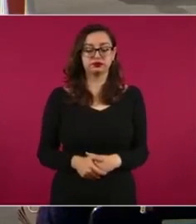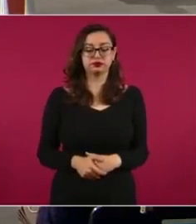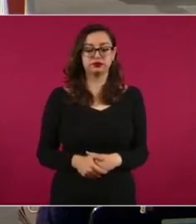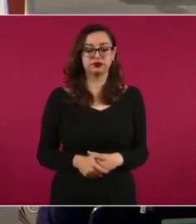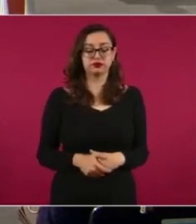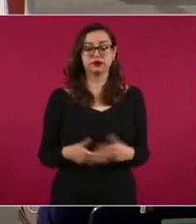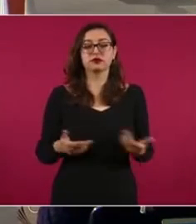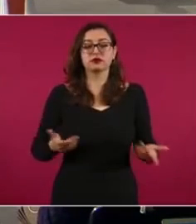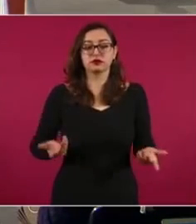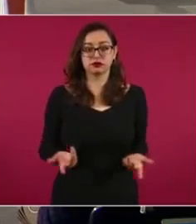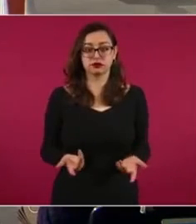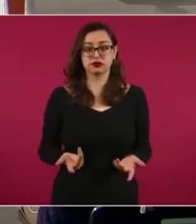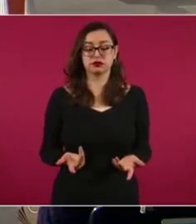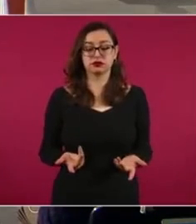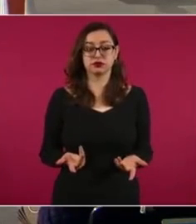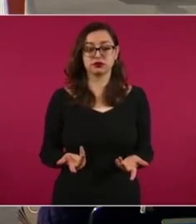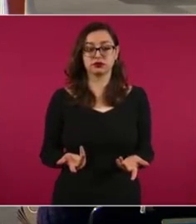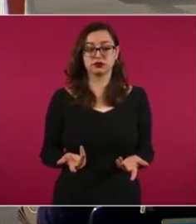Entonces,